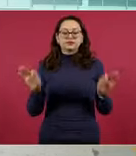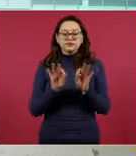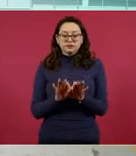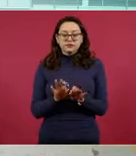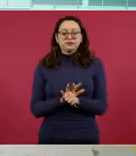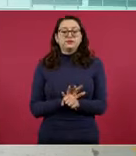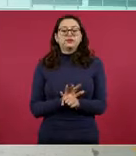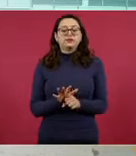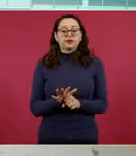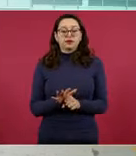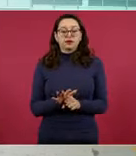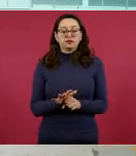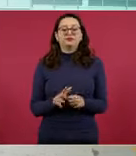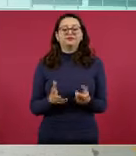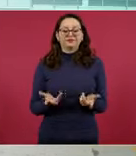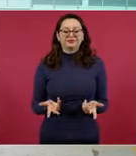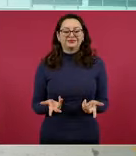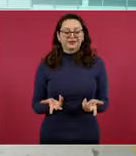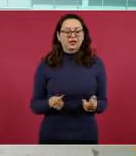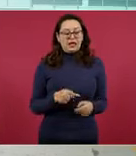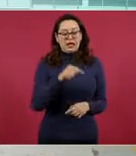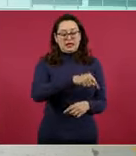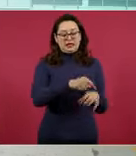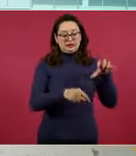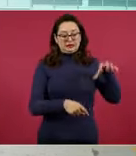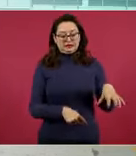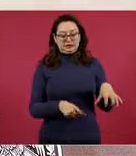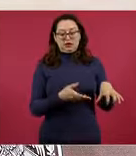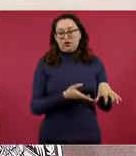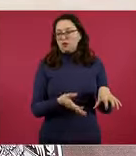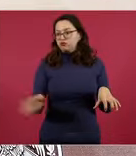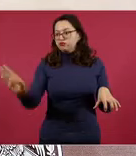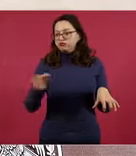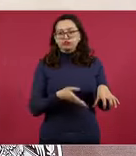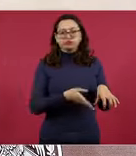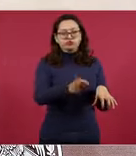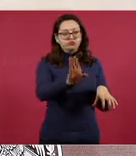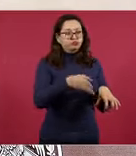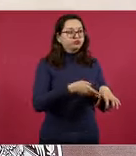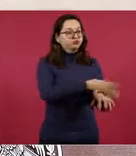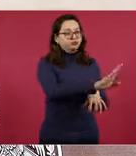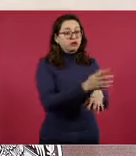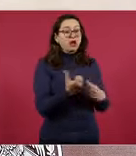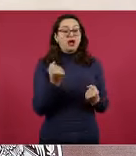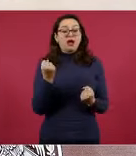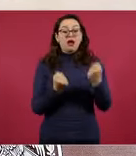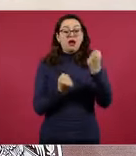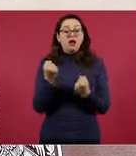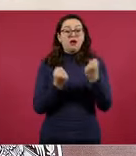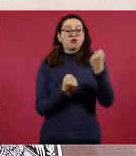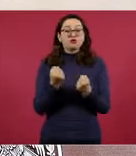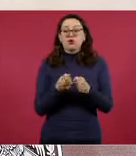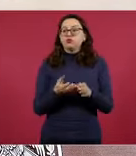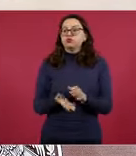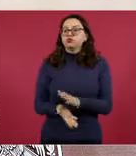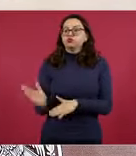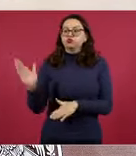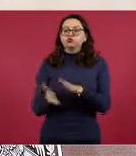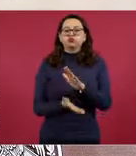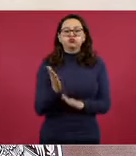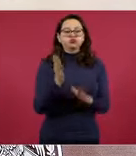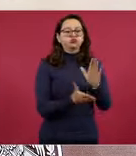ubicación le permite a esta megafarmacia satisfacer por tierra la demanda del 70% de la población